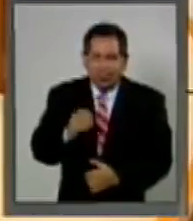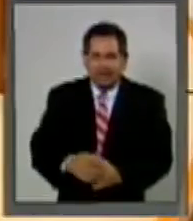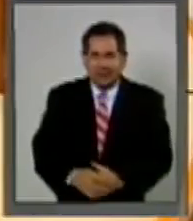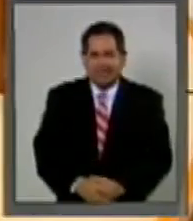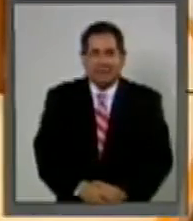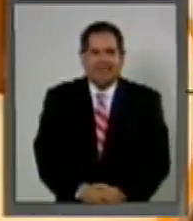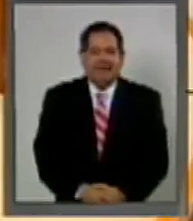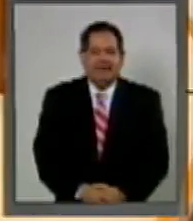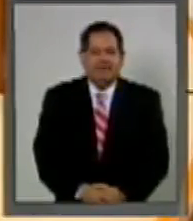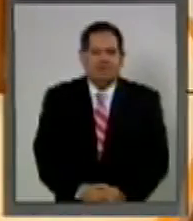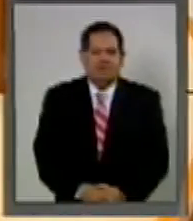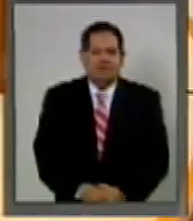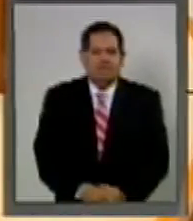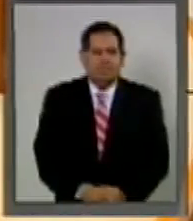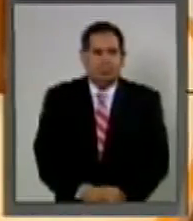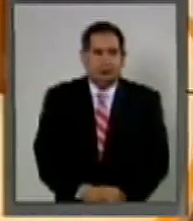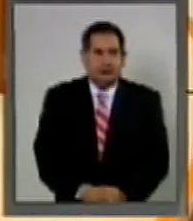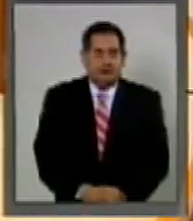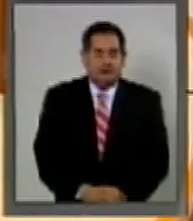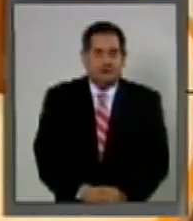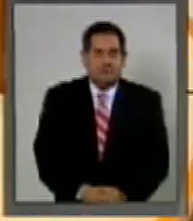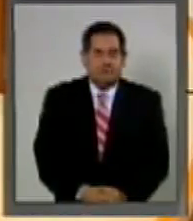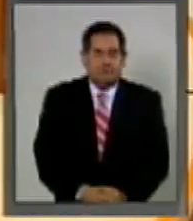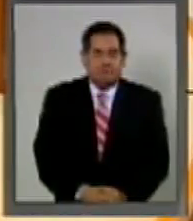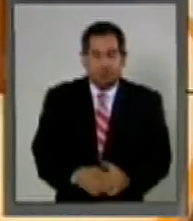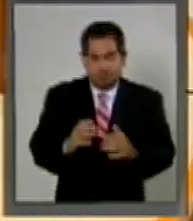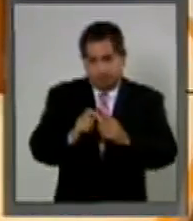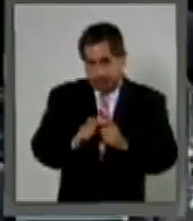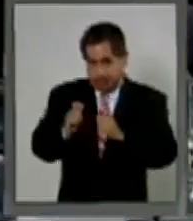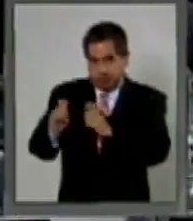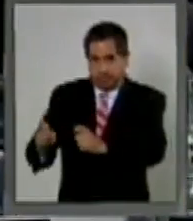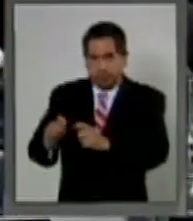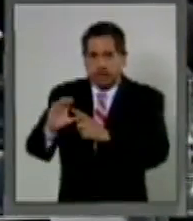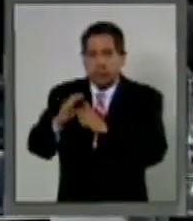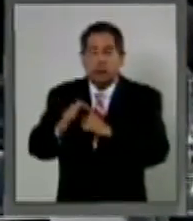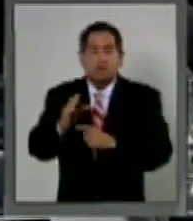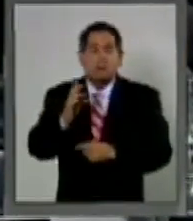saludos. Túrnese a la Cámara de Diputados.